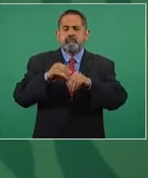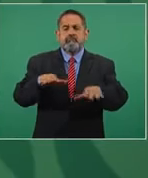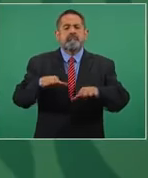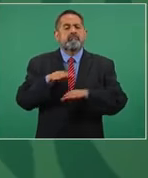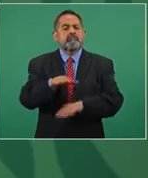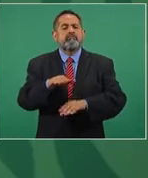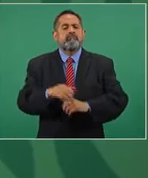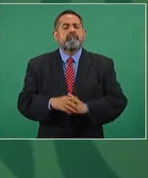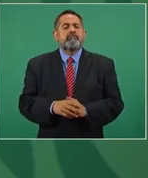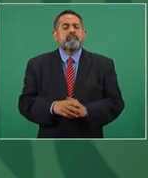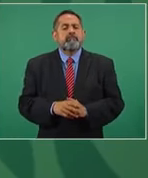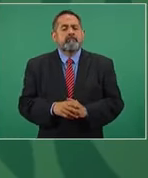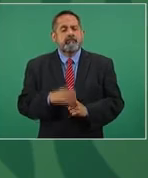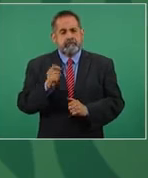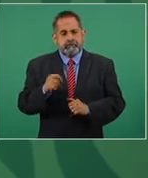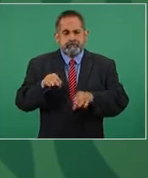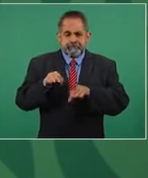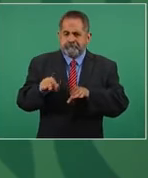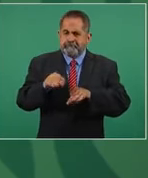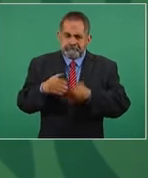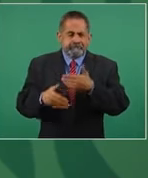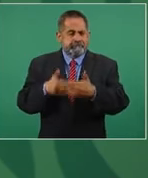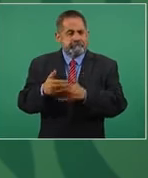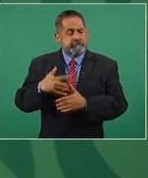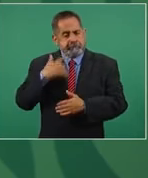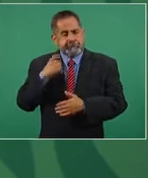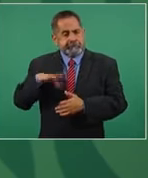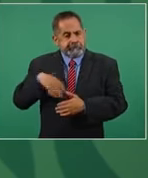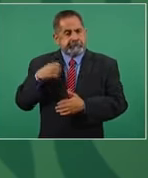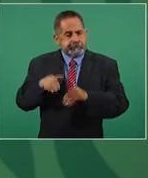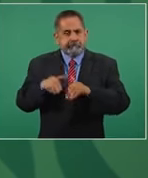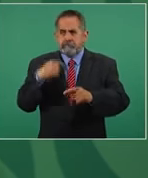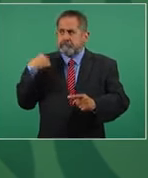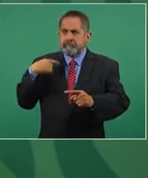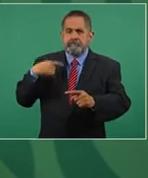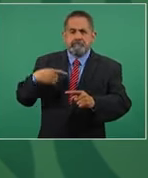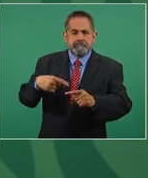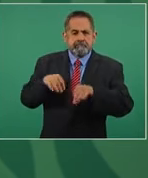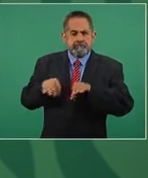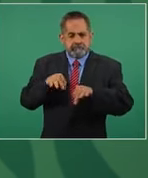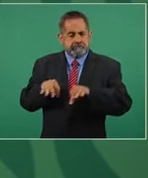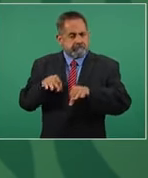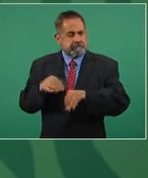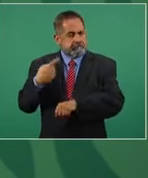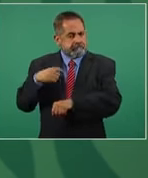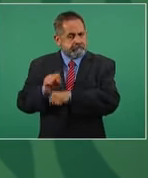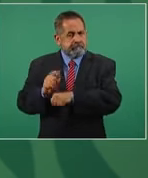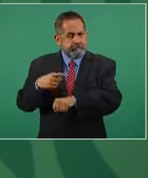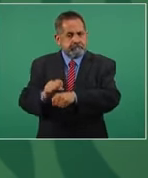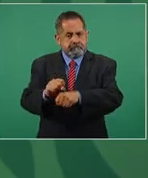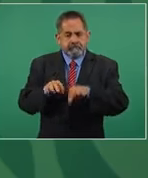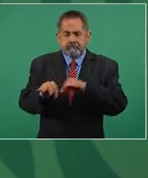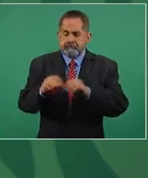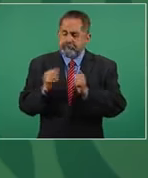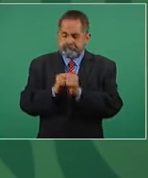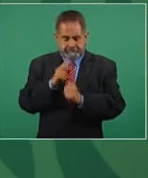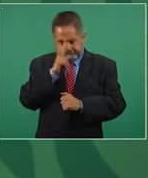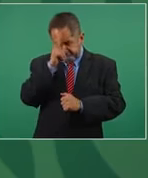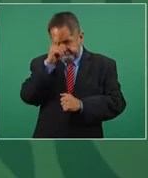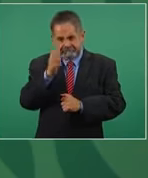sobre el trabajo que se ha realizado durante todas estas semanas y que se trabaja con perseverancia